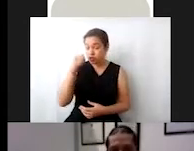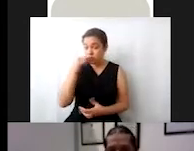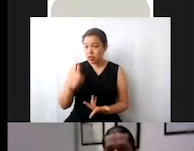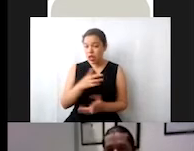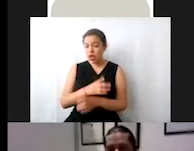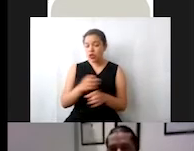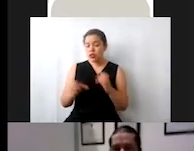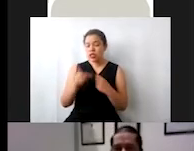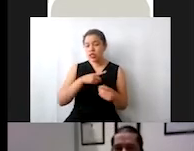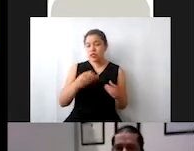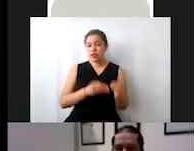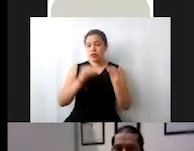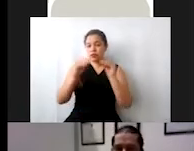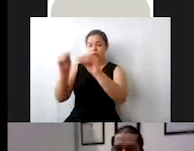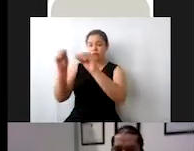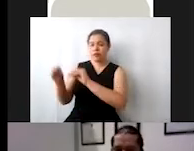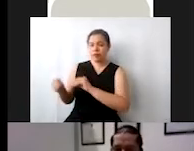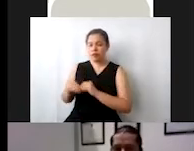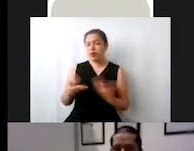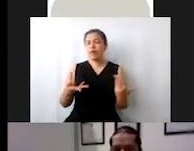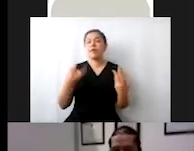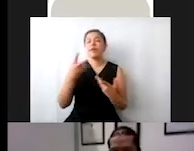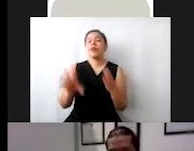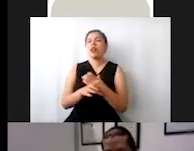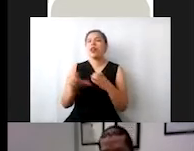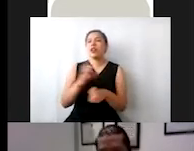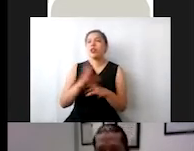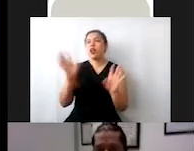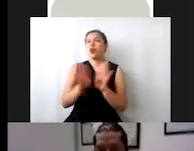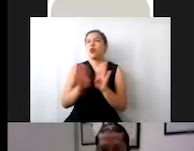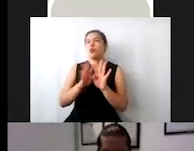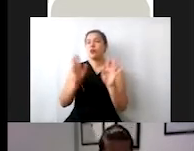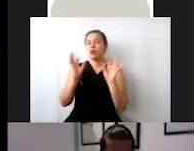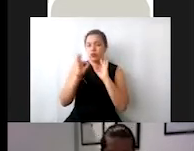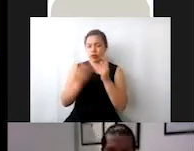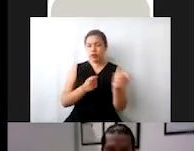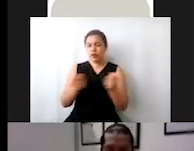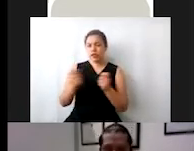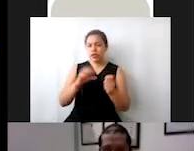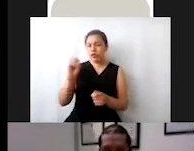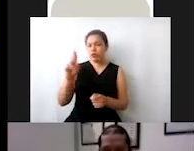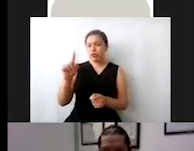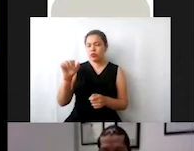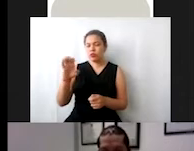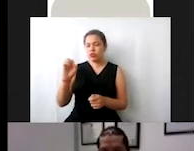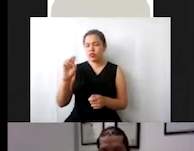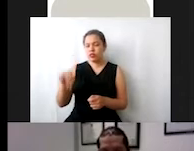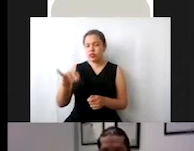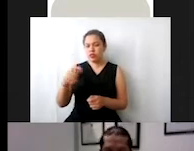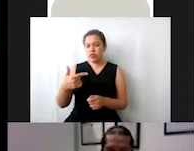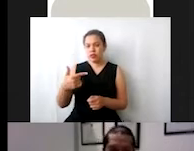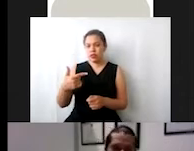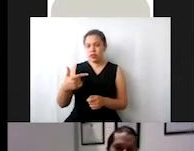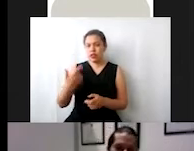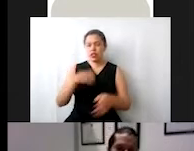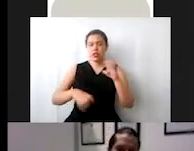Es una forma de regular el outsourcing como lo conocíamos, que llegaban empresas de outsourcing y